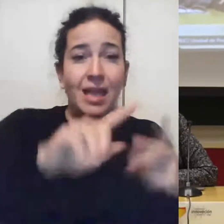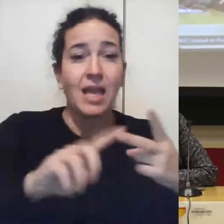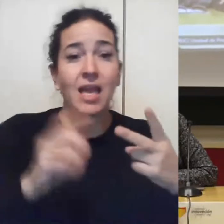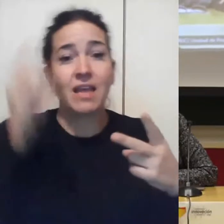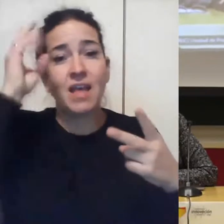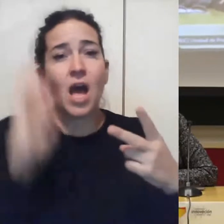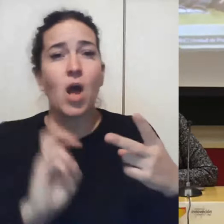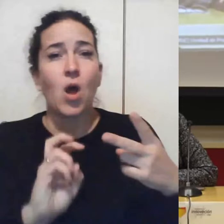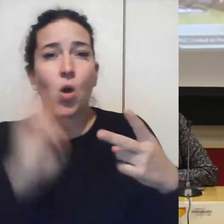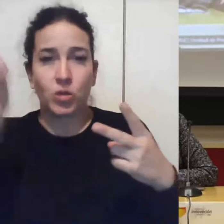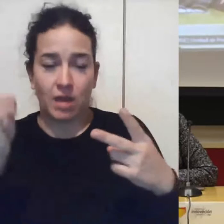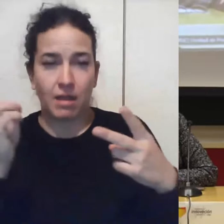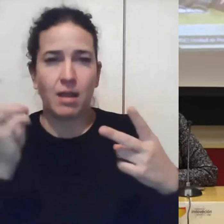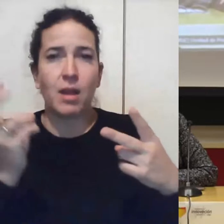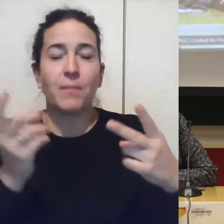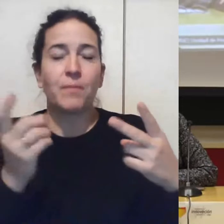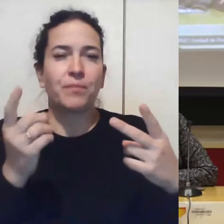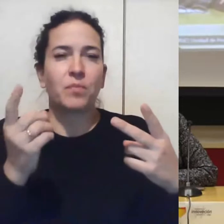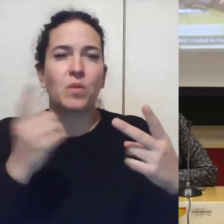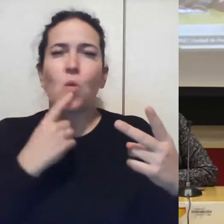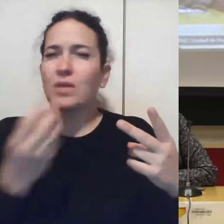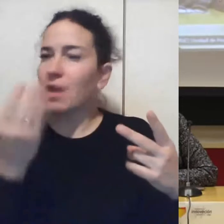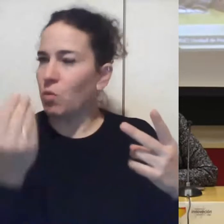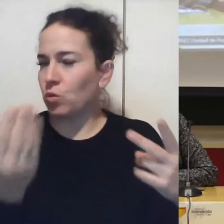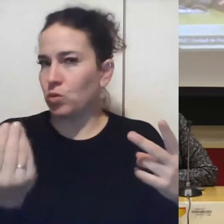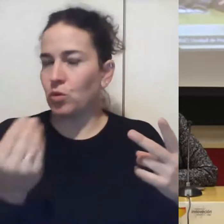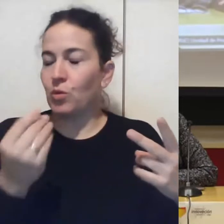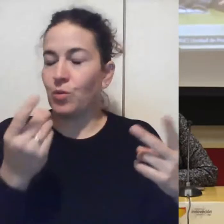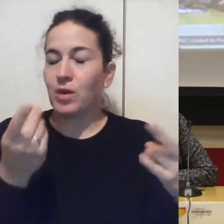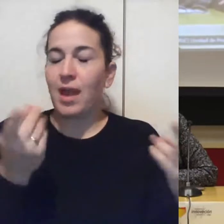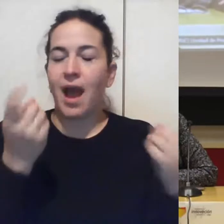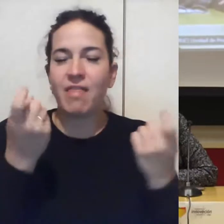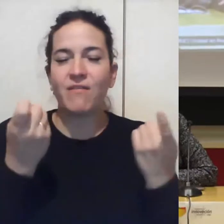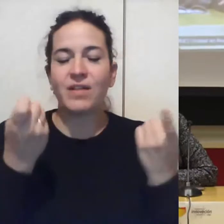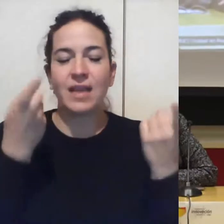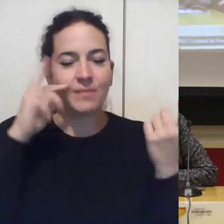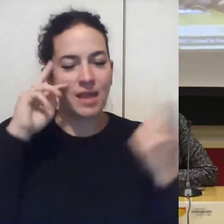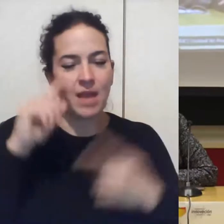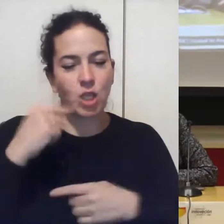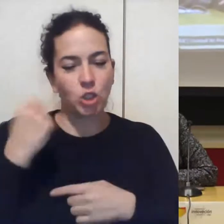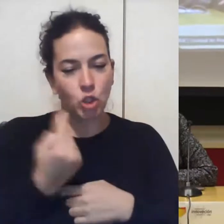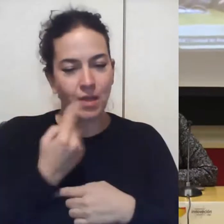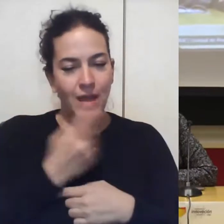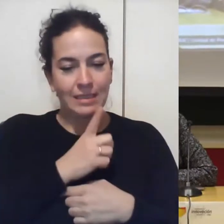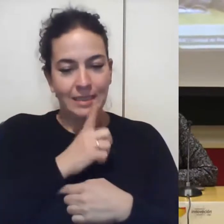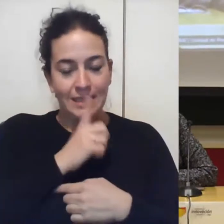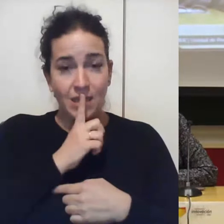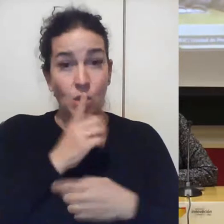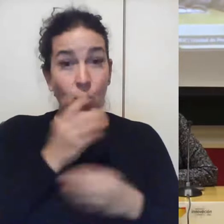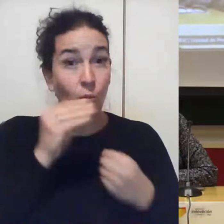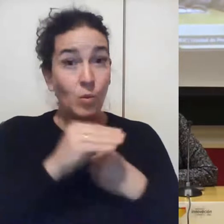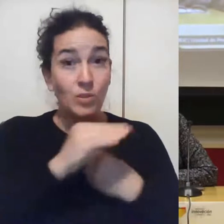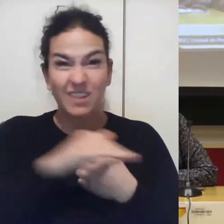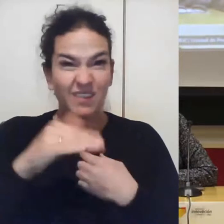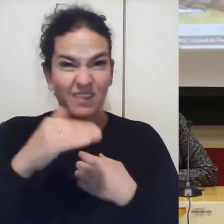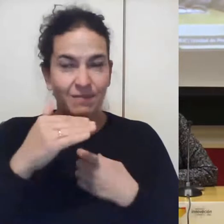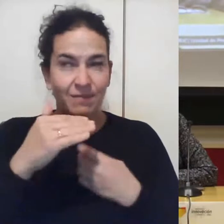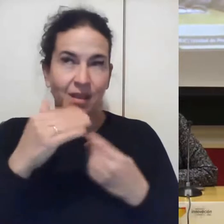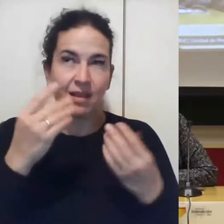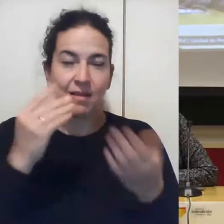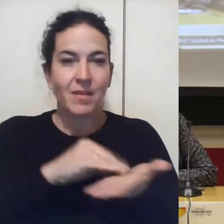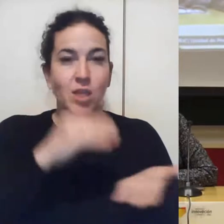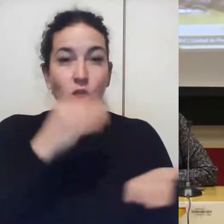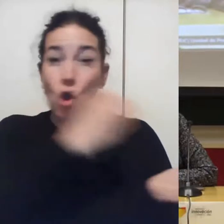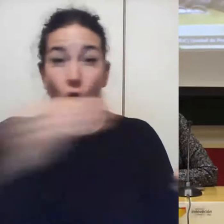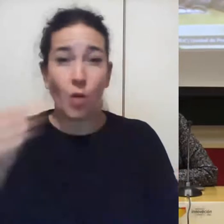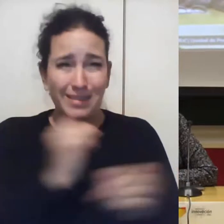son experiencias que tienen que tener soledad y en silencio, casi incapaces. Alguna vez he llevado